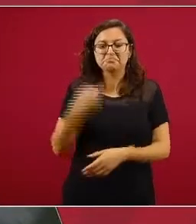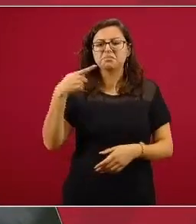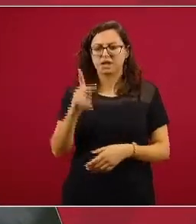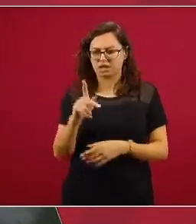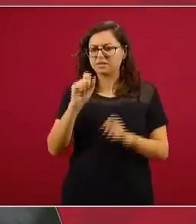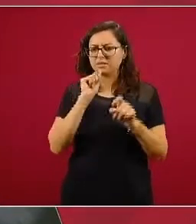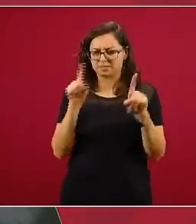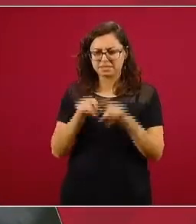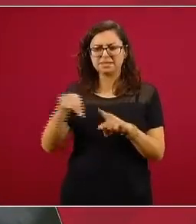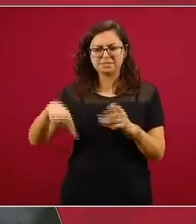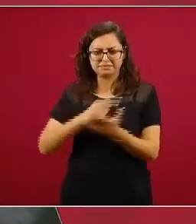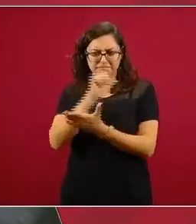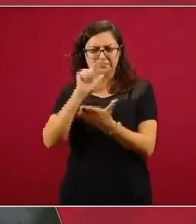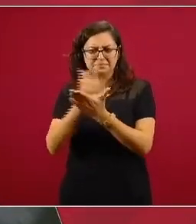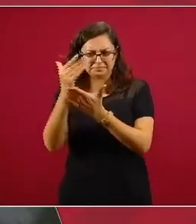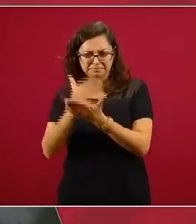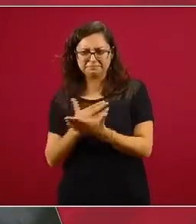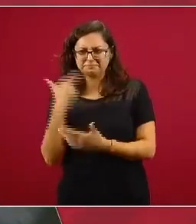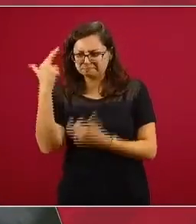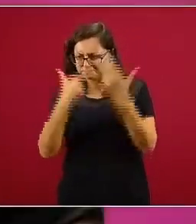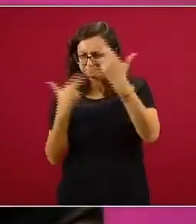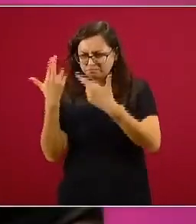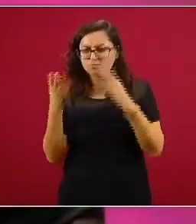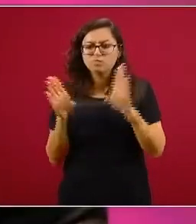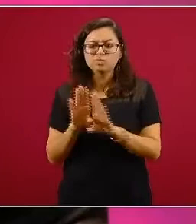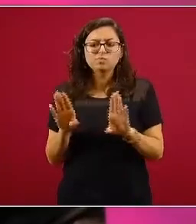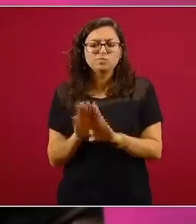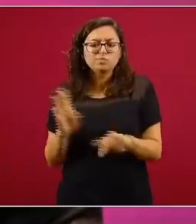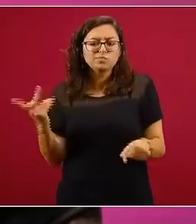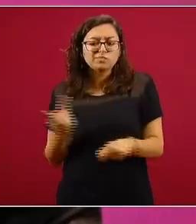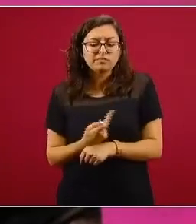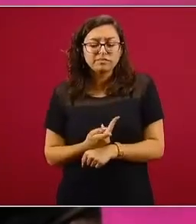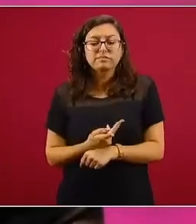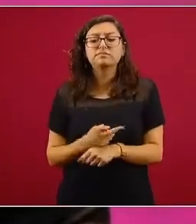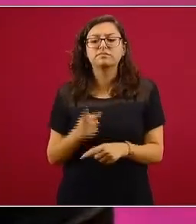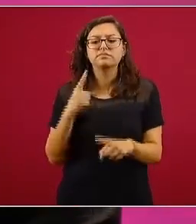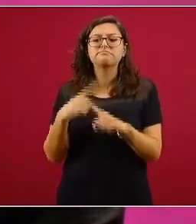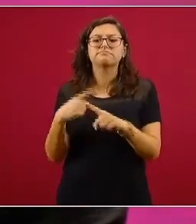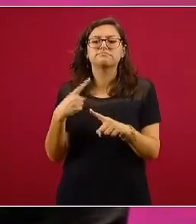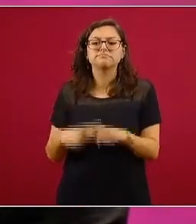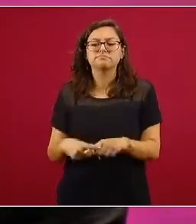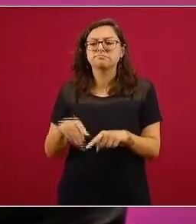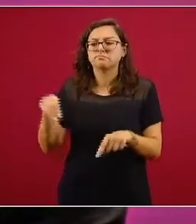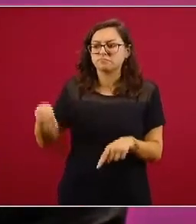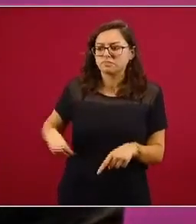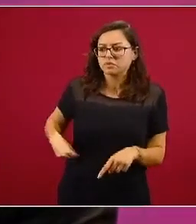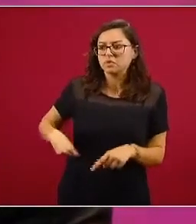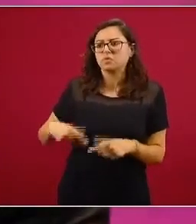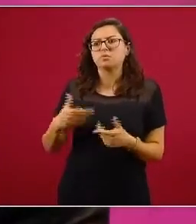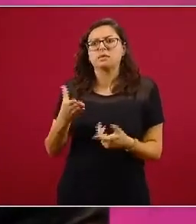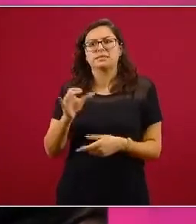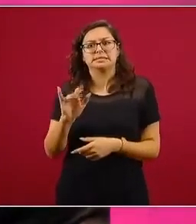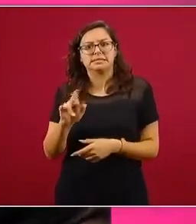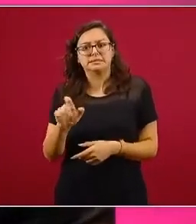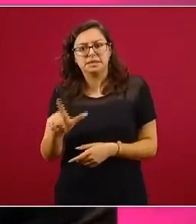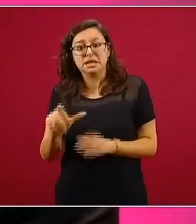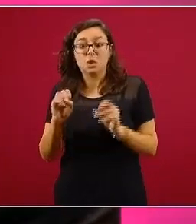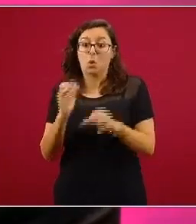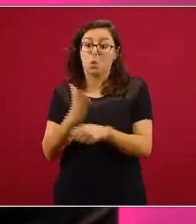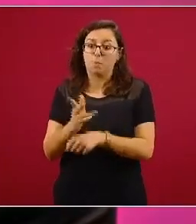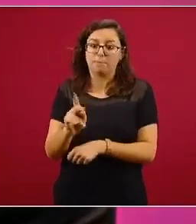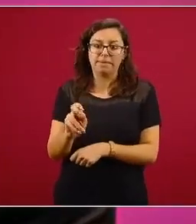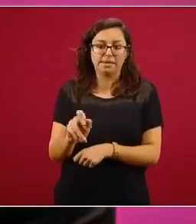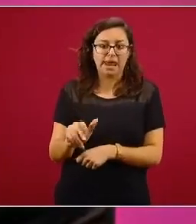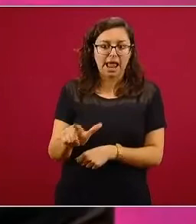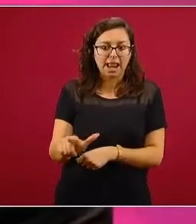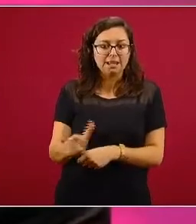jurídico de México, qué implicaciones tendría sobre este tipo de responsabilidad civil o en su momento penal, si fuera el